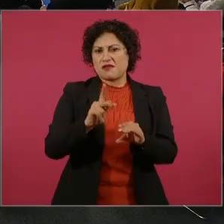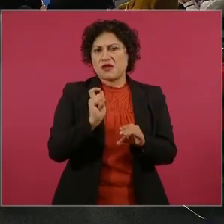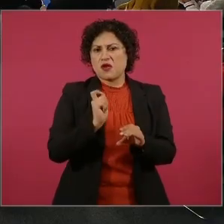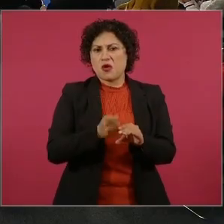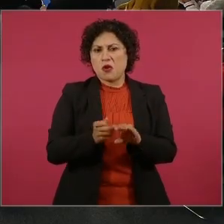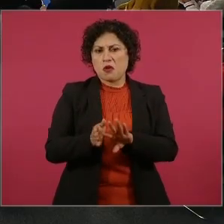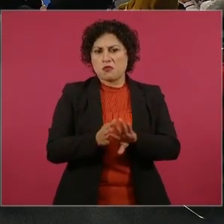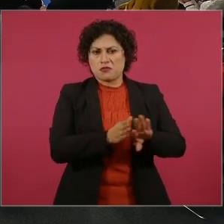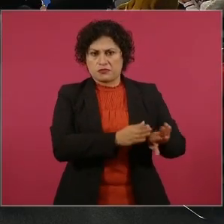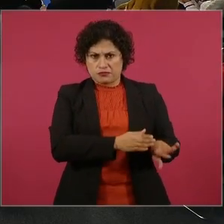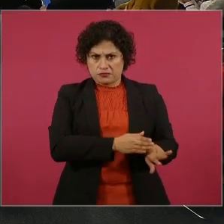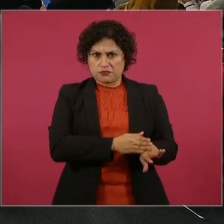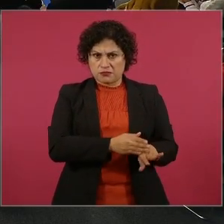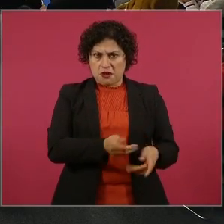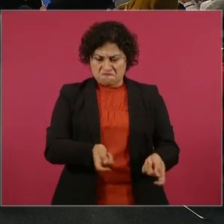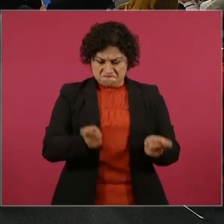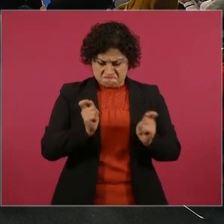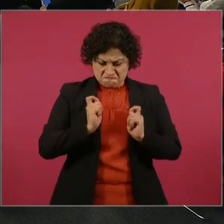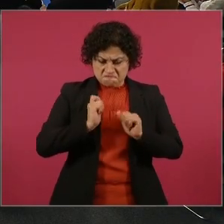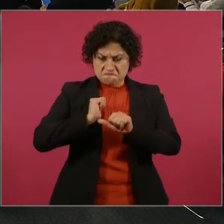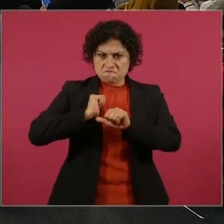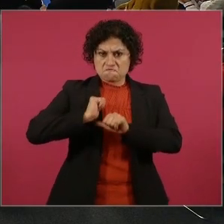que tener una